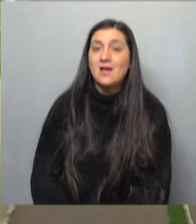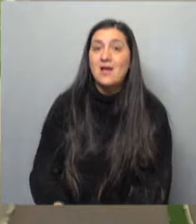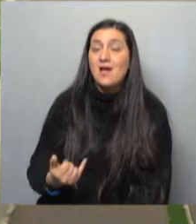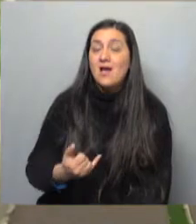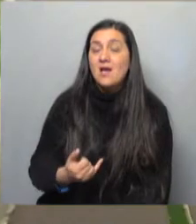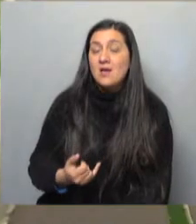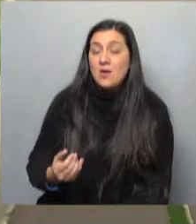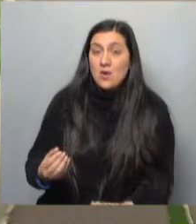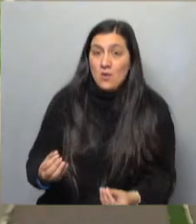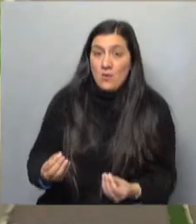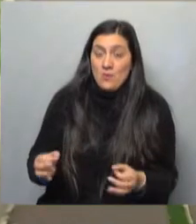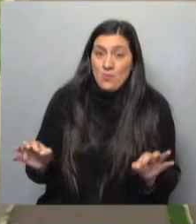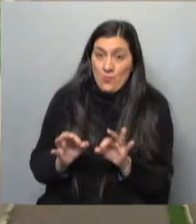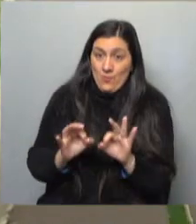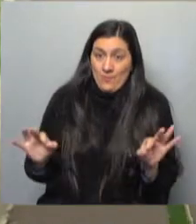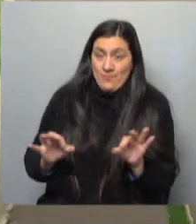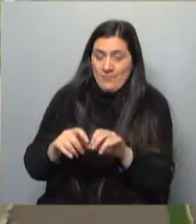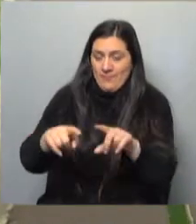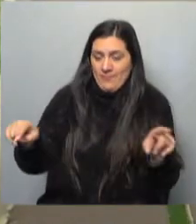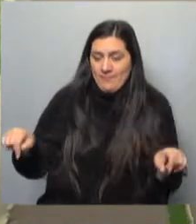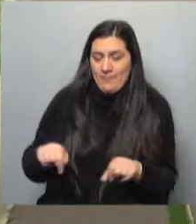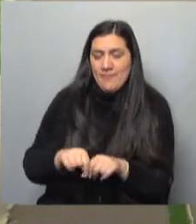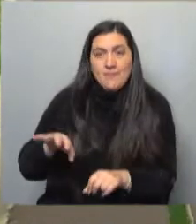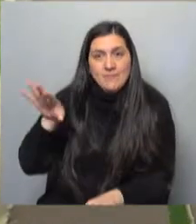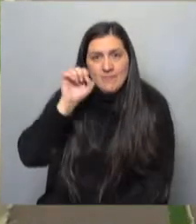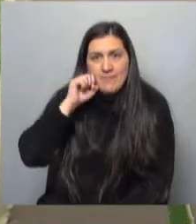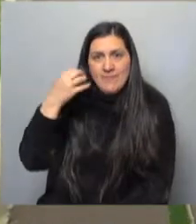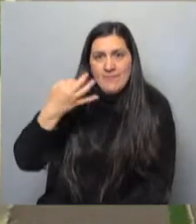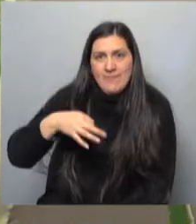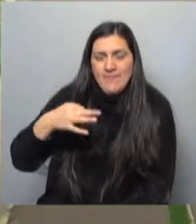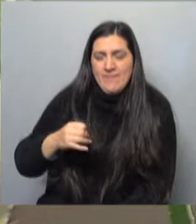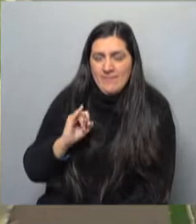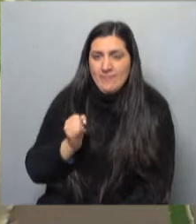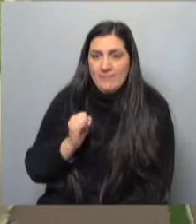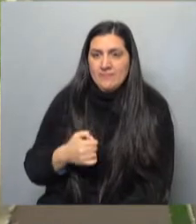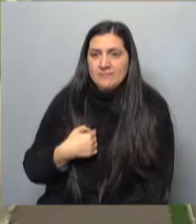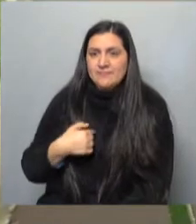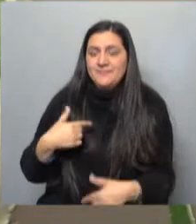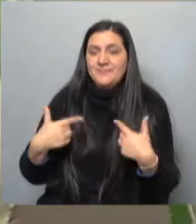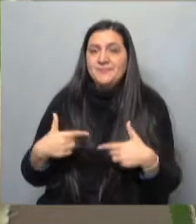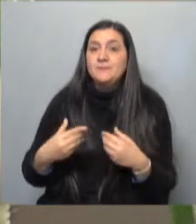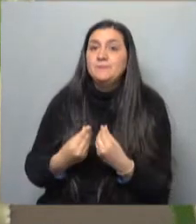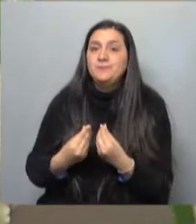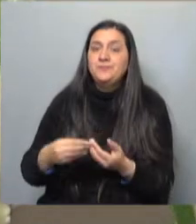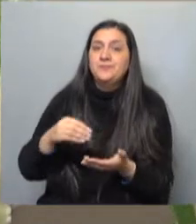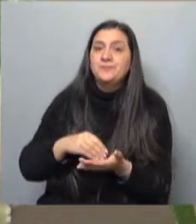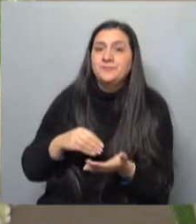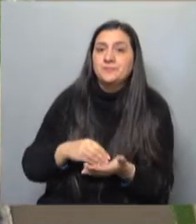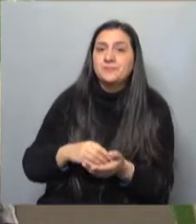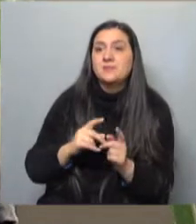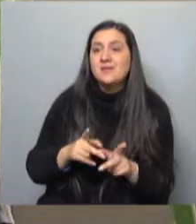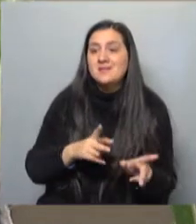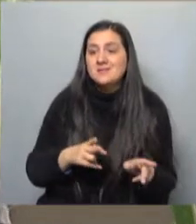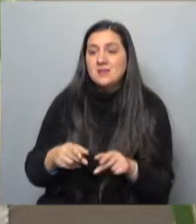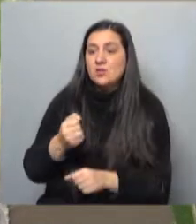a la sala. Estábamos hablando que suena muy bien además la sala. Sí, está preciosa la sala, la verdad. Yo he tenido la suerte de tocar varias veces, incluso en el ciclo del